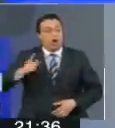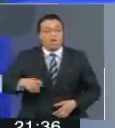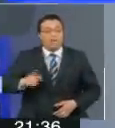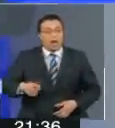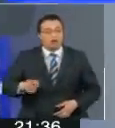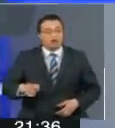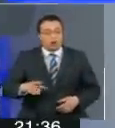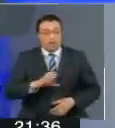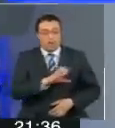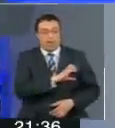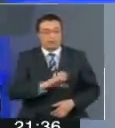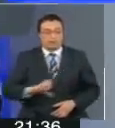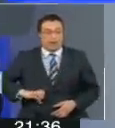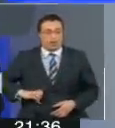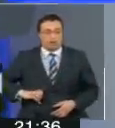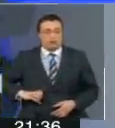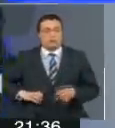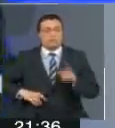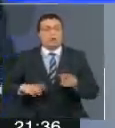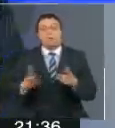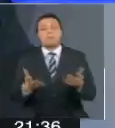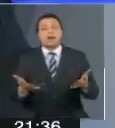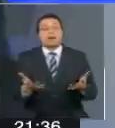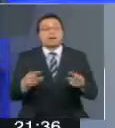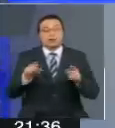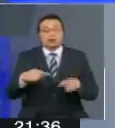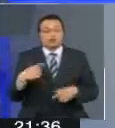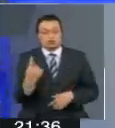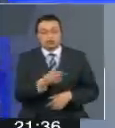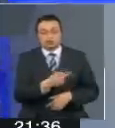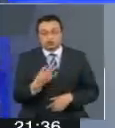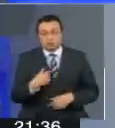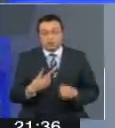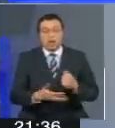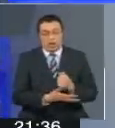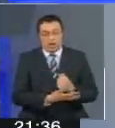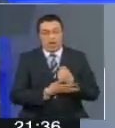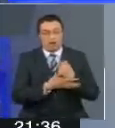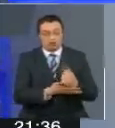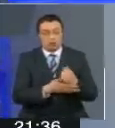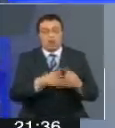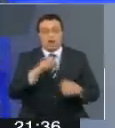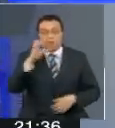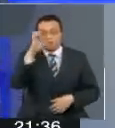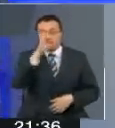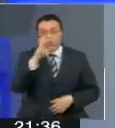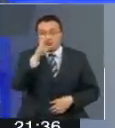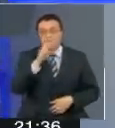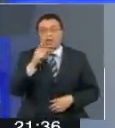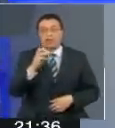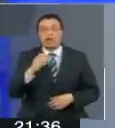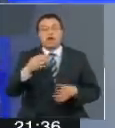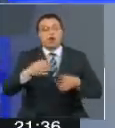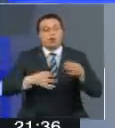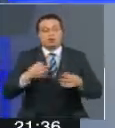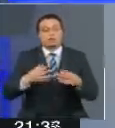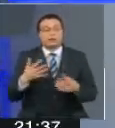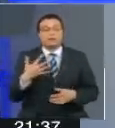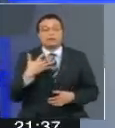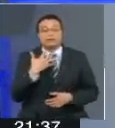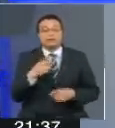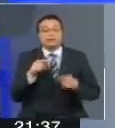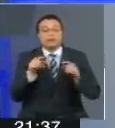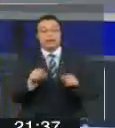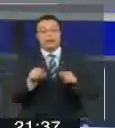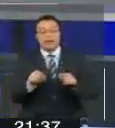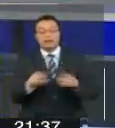obligación del Estado para la cual nosotros colaboramos en la búsqueda de la justicia. ¿Qué sería en este